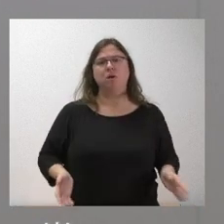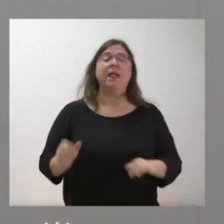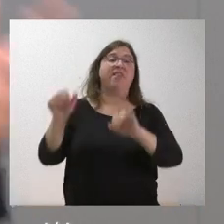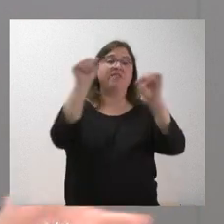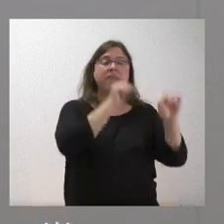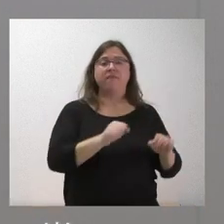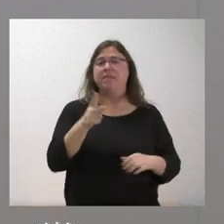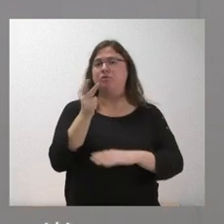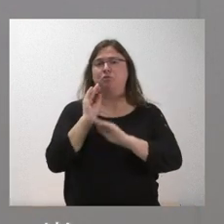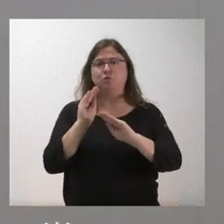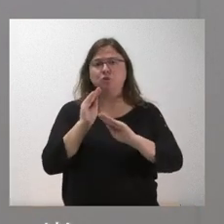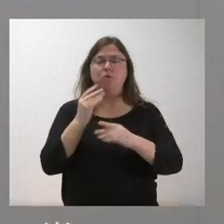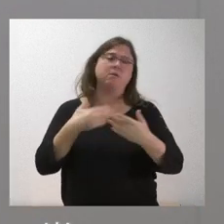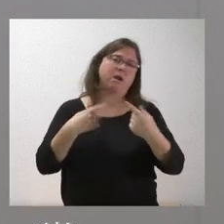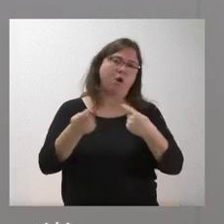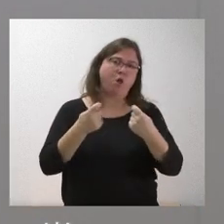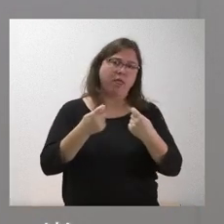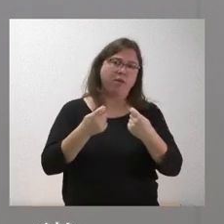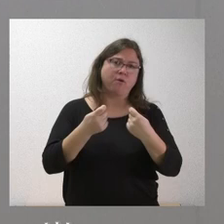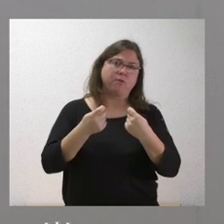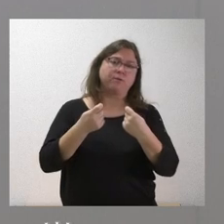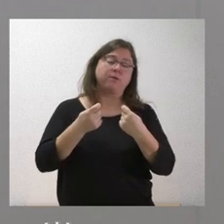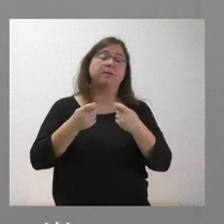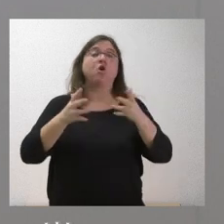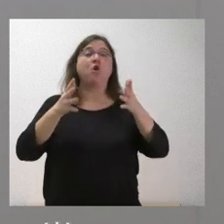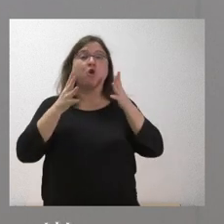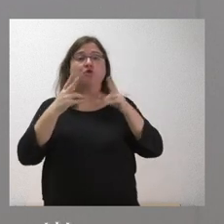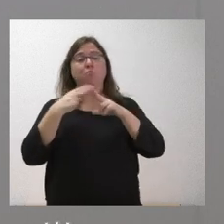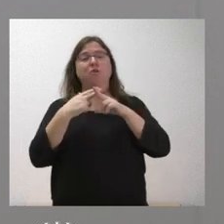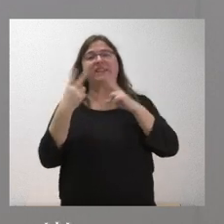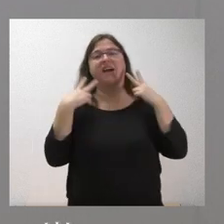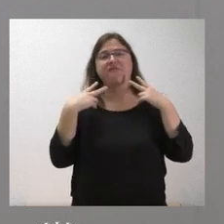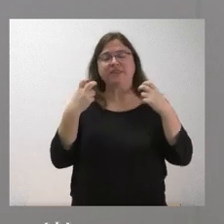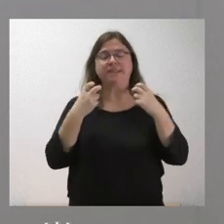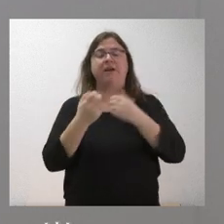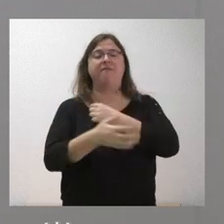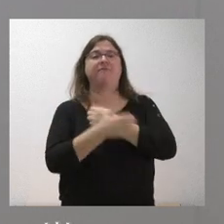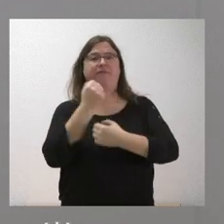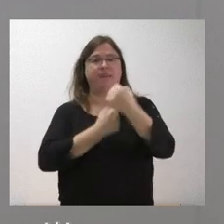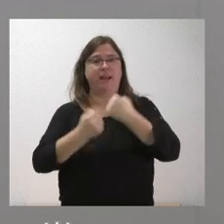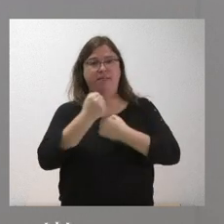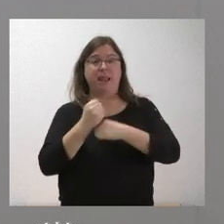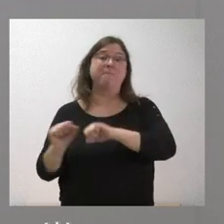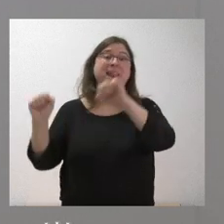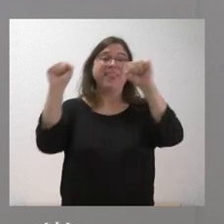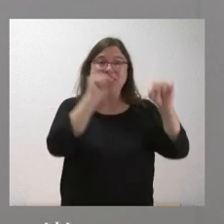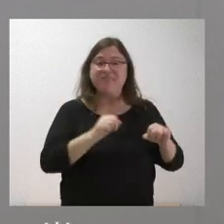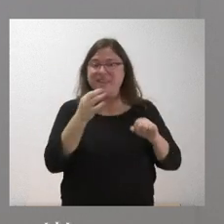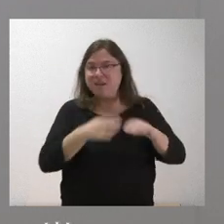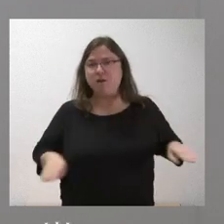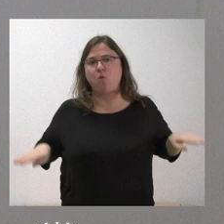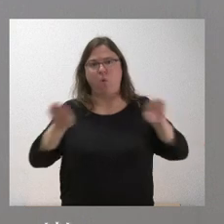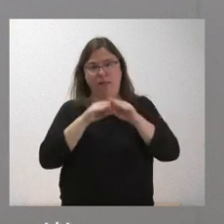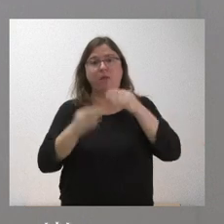derechos vamos a la negociación en el ámbito del Consejo de política fiscal y financiera a defender la igualdad es lo que estamos haciendo y esperemos que el